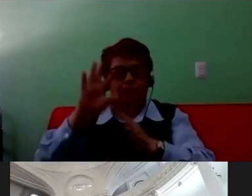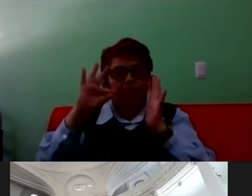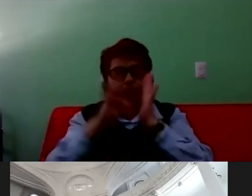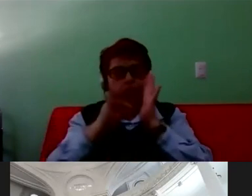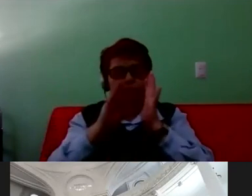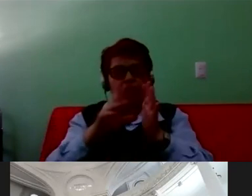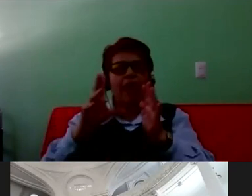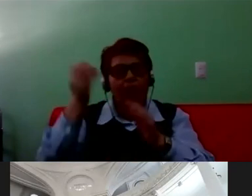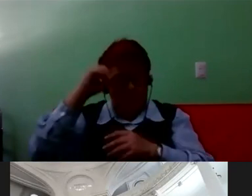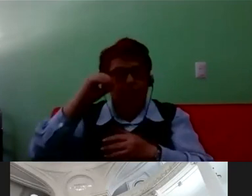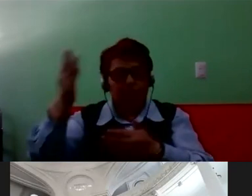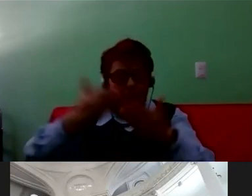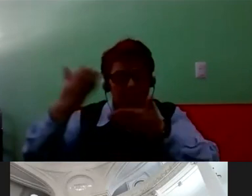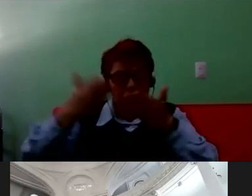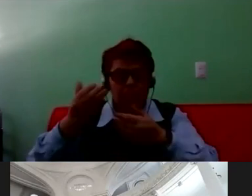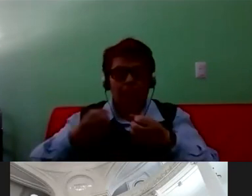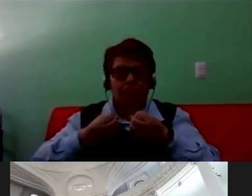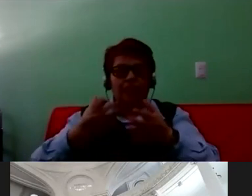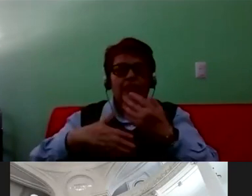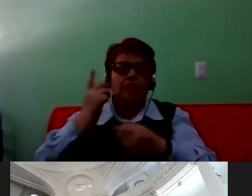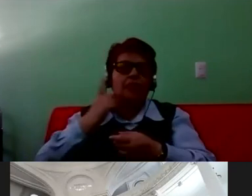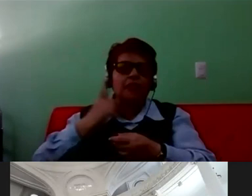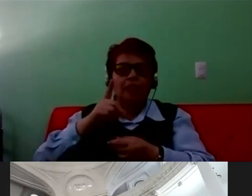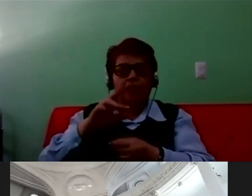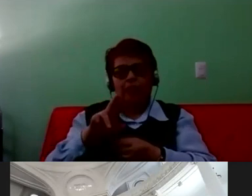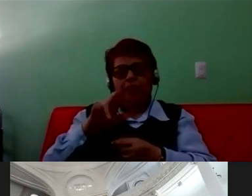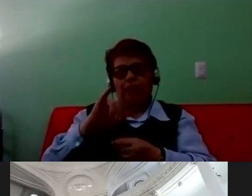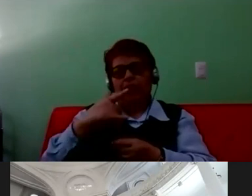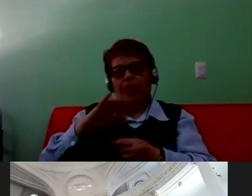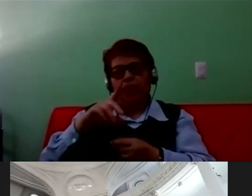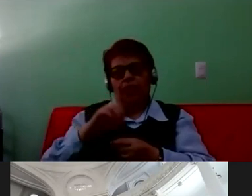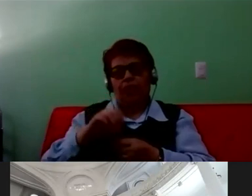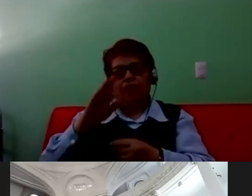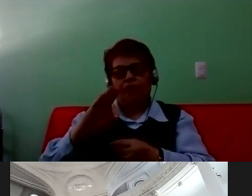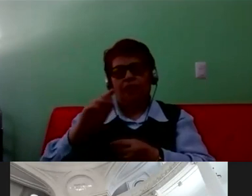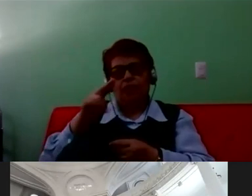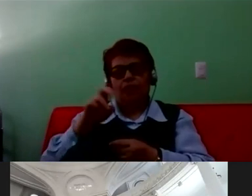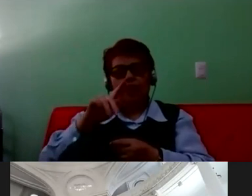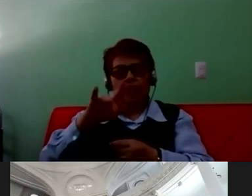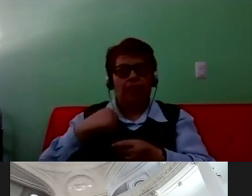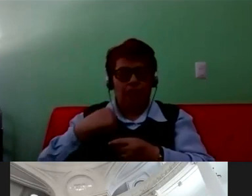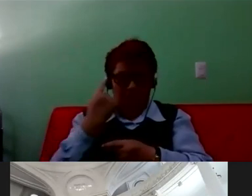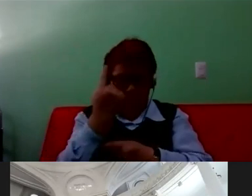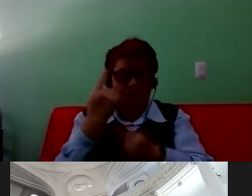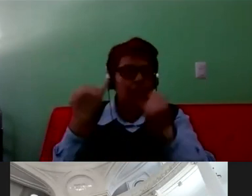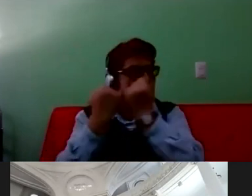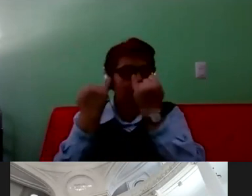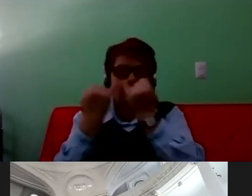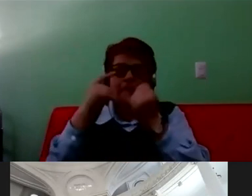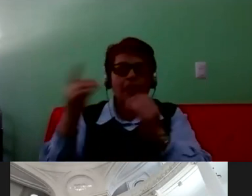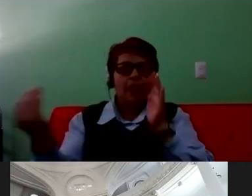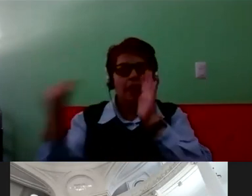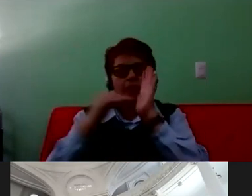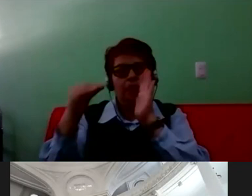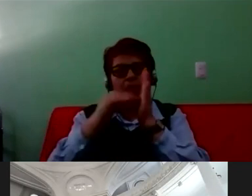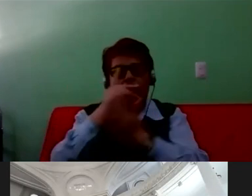recibieron observaciones de parte de la oficina del diputado Jesús Ricardo Fuentes y también su servidora, en las cuales incorporaron